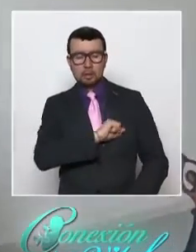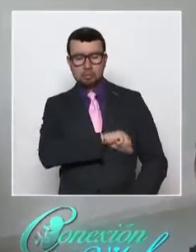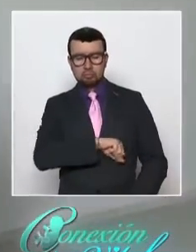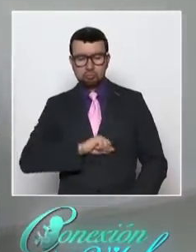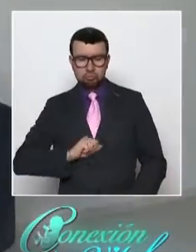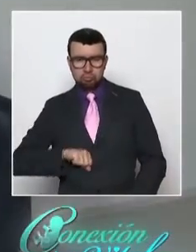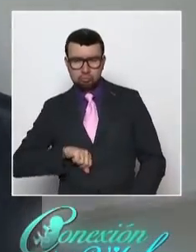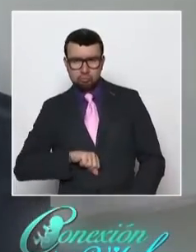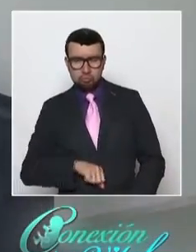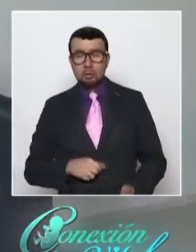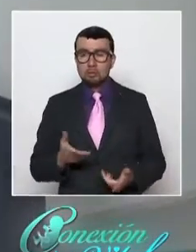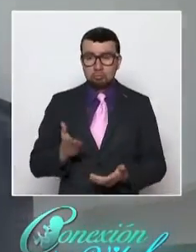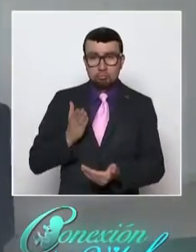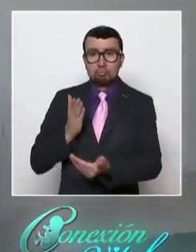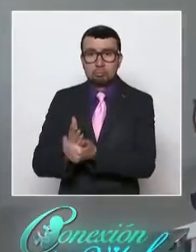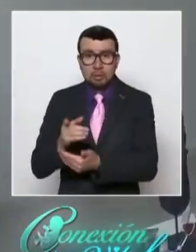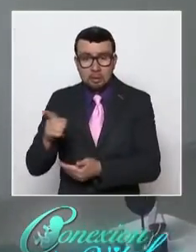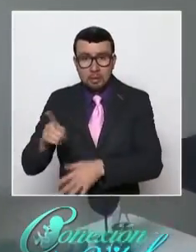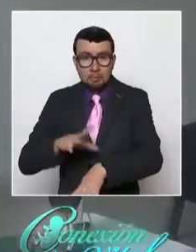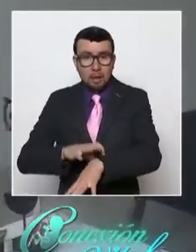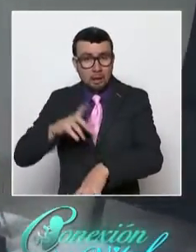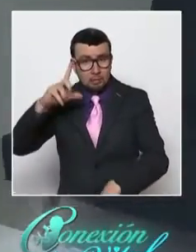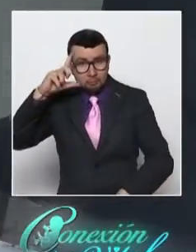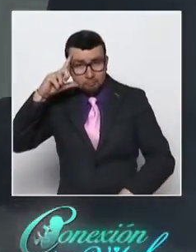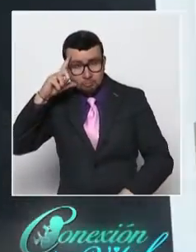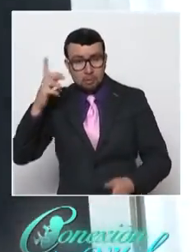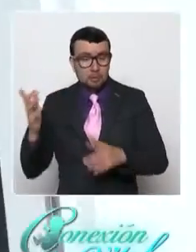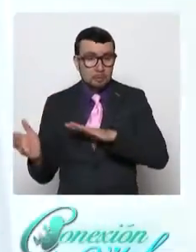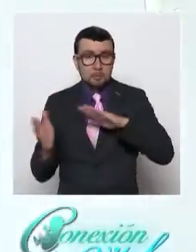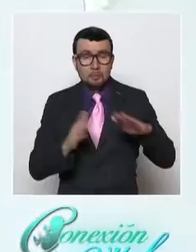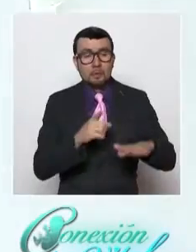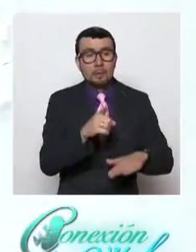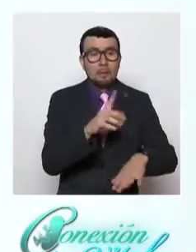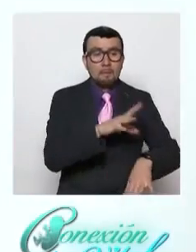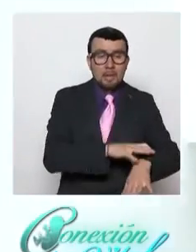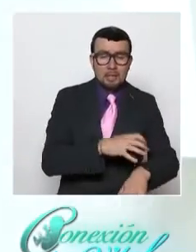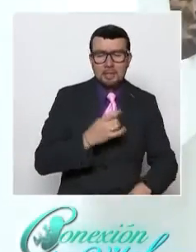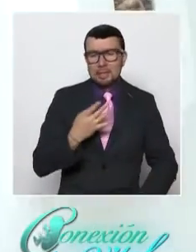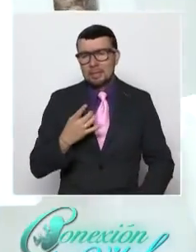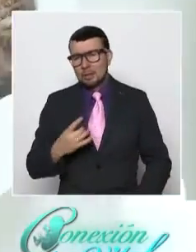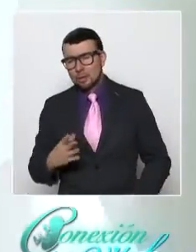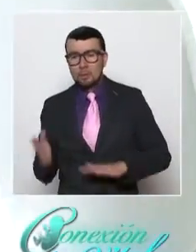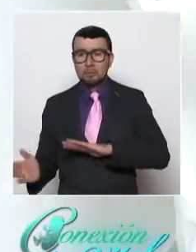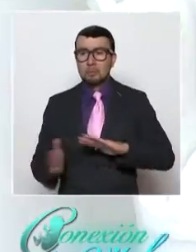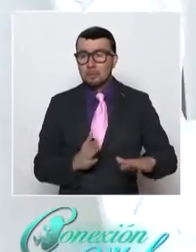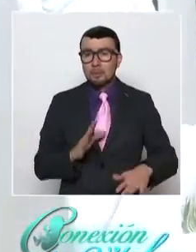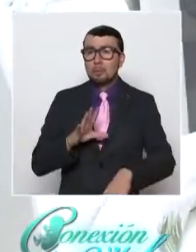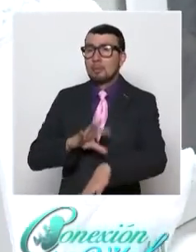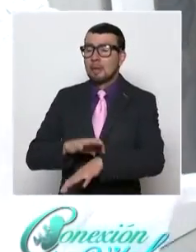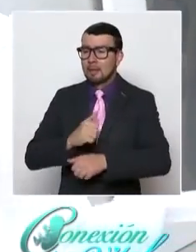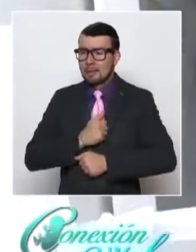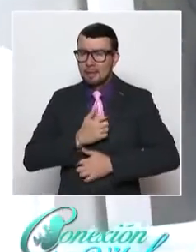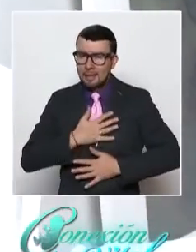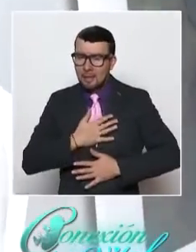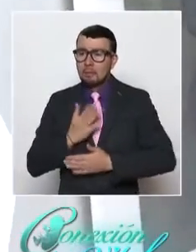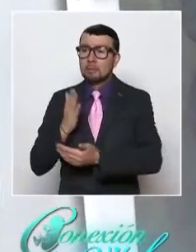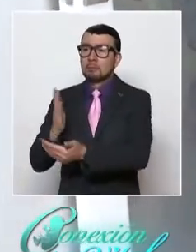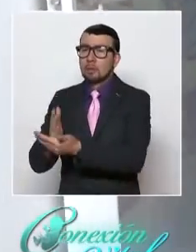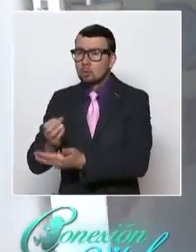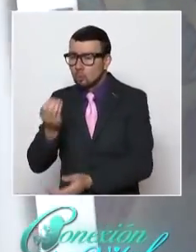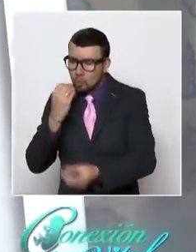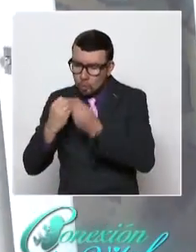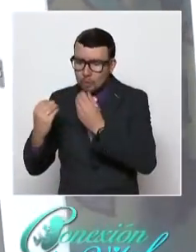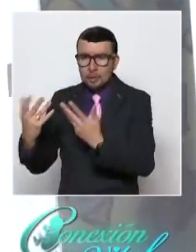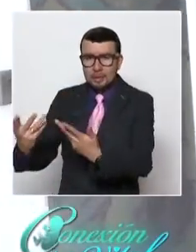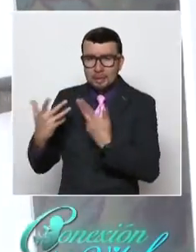paquetes ginecológicos, medicina del dolor, medicina del alma, nutrición,